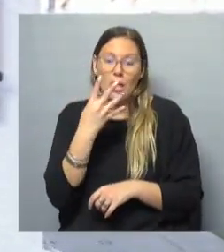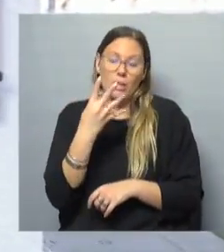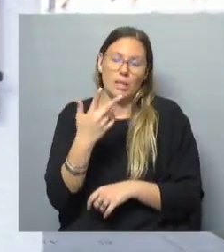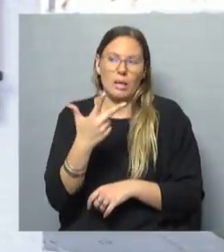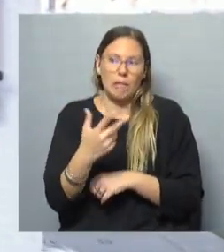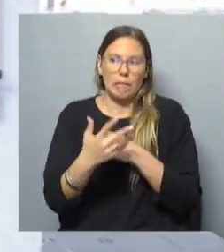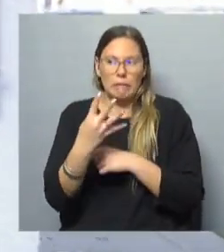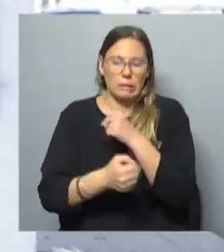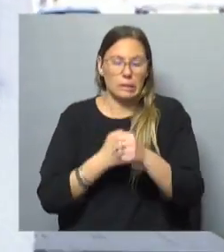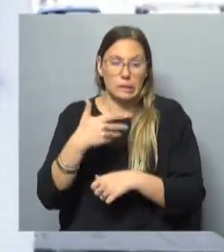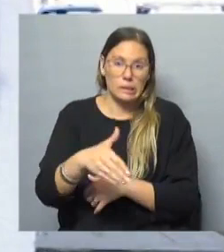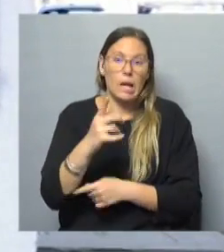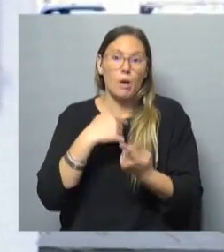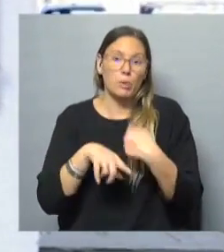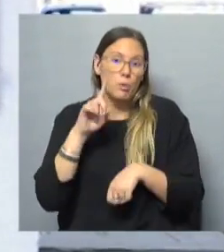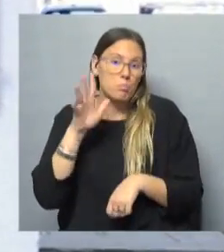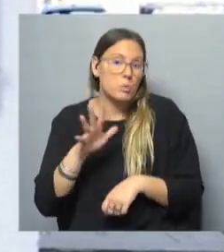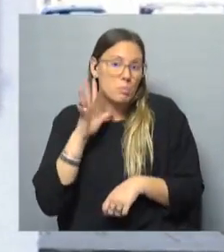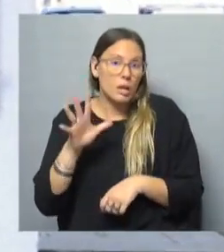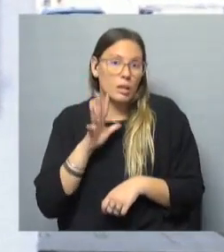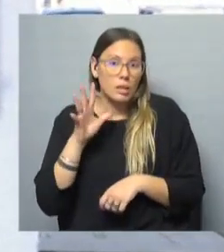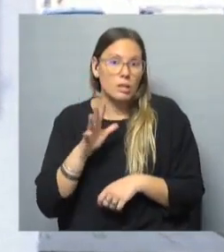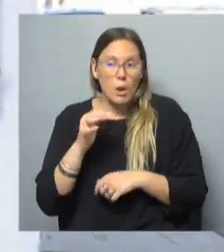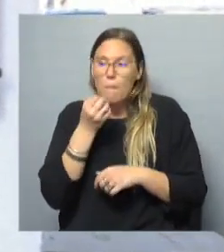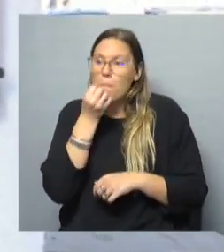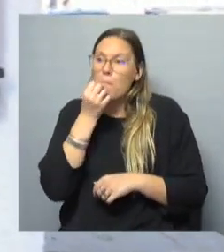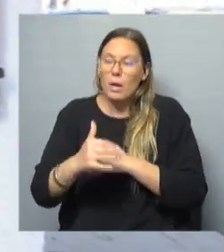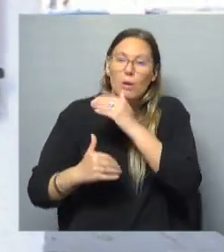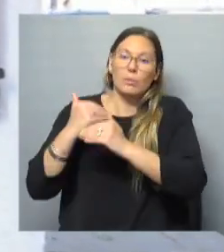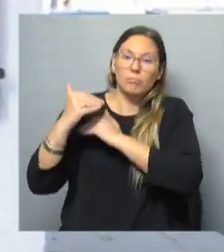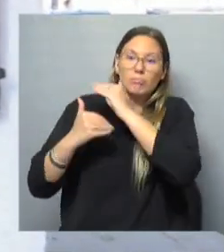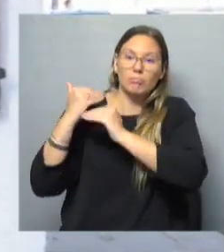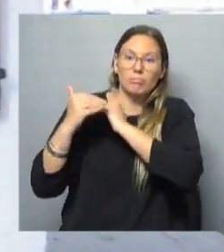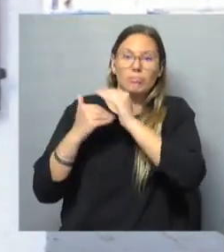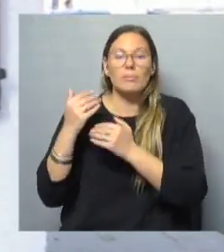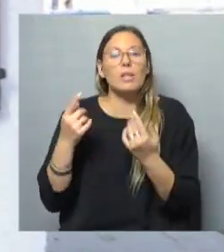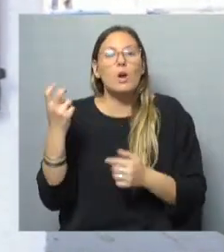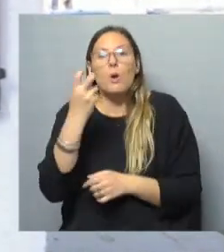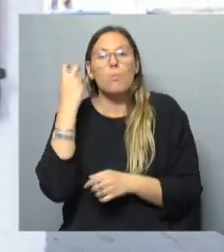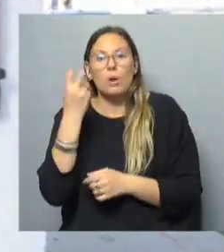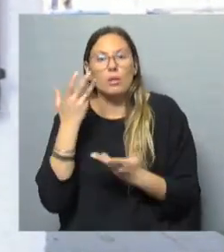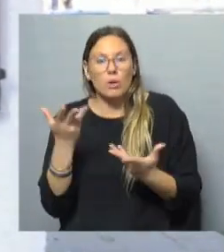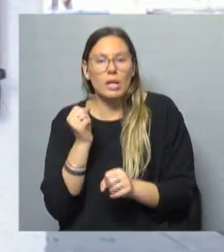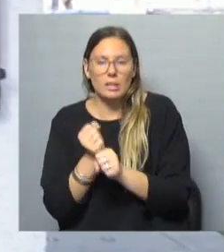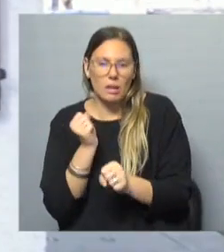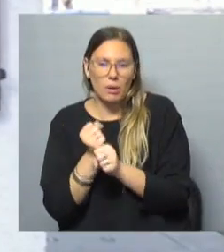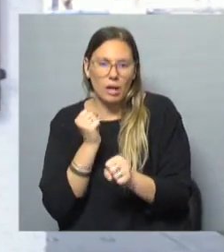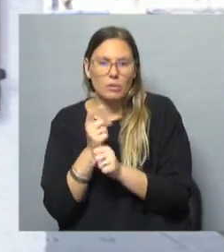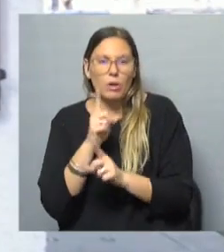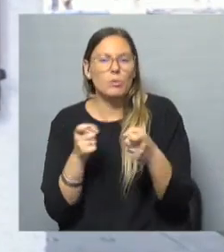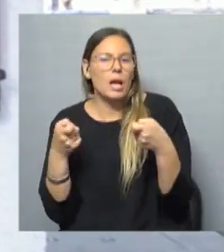3, 4 años. Pero en realidad nos vemos escalando, digamos, nuestro impacto, tratando de... Ahora estamos trabajando en alguna